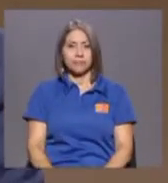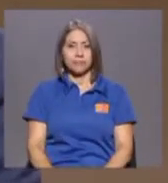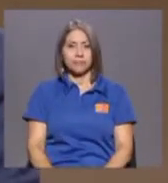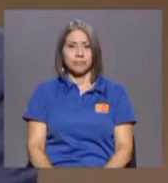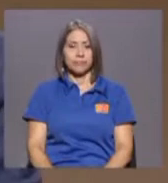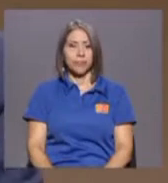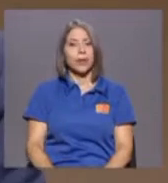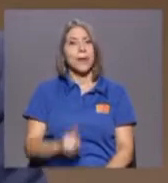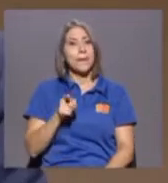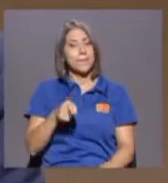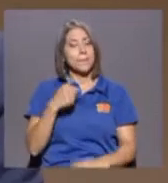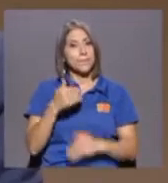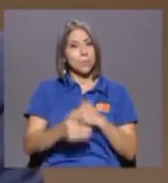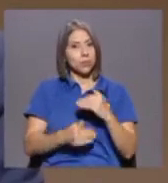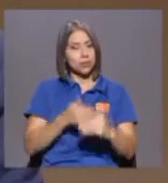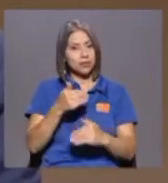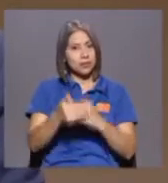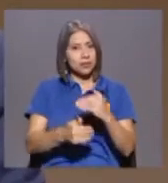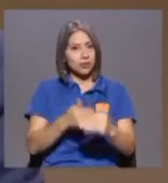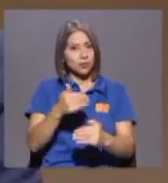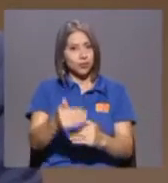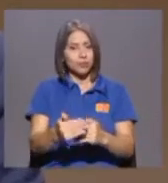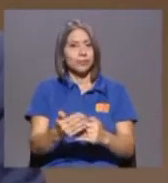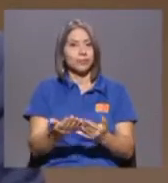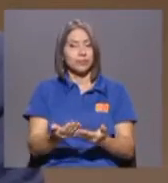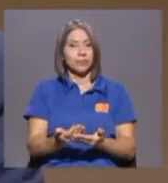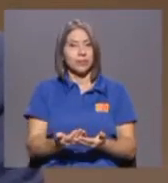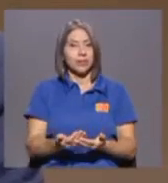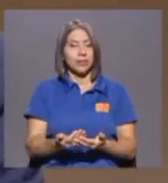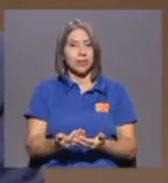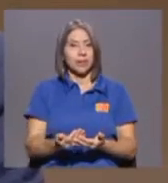Un proceso en el que